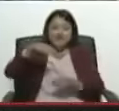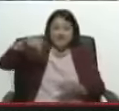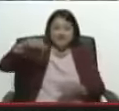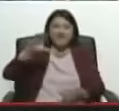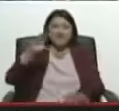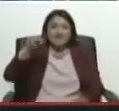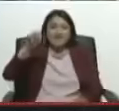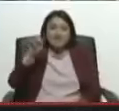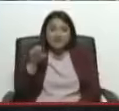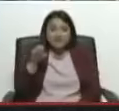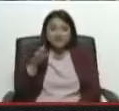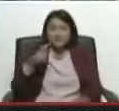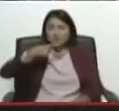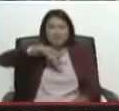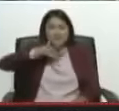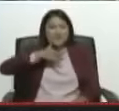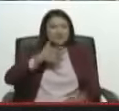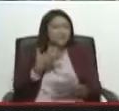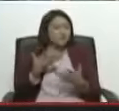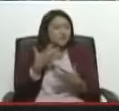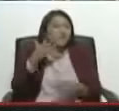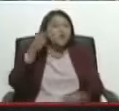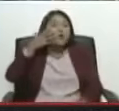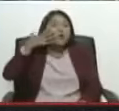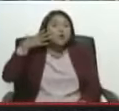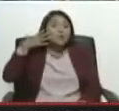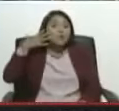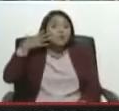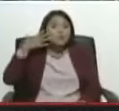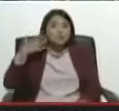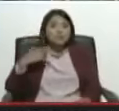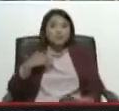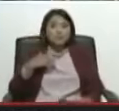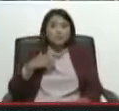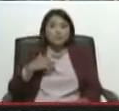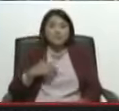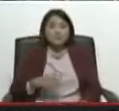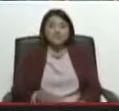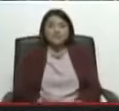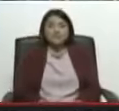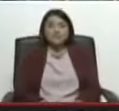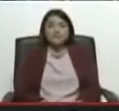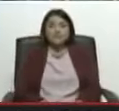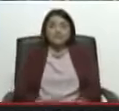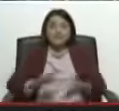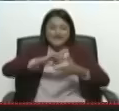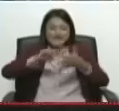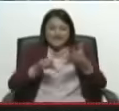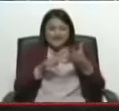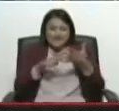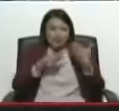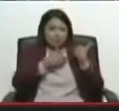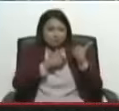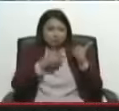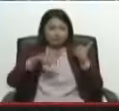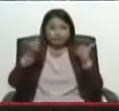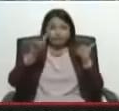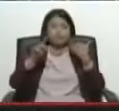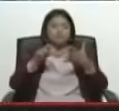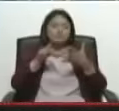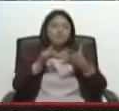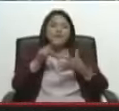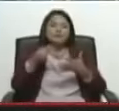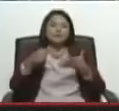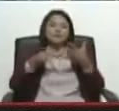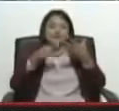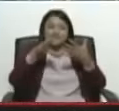el Poder Electoral, uno de los 5 poderes que establece la Constitución de la República Bolivariana de